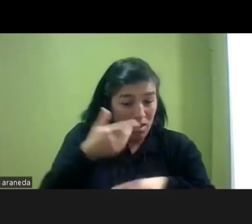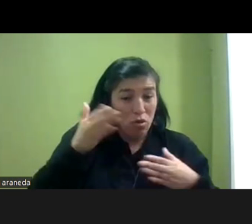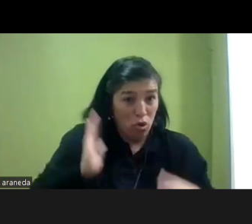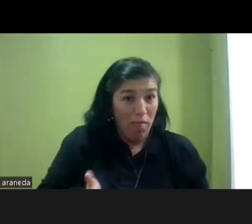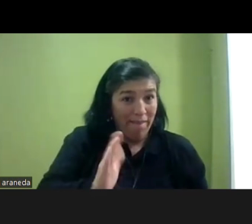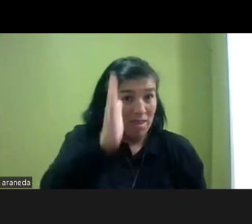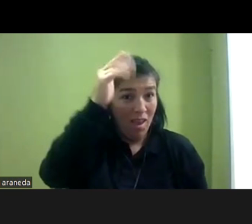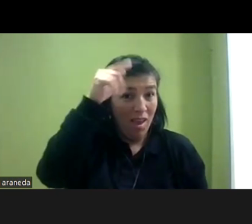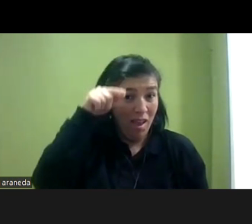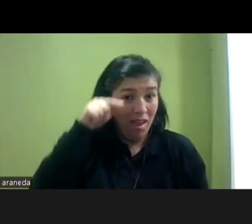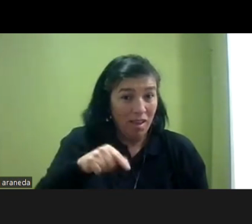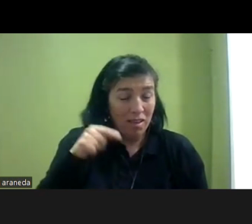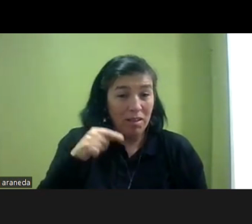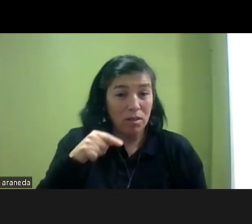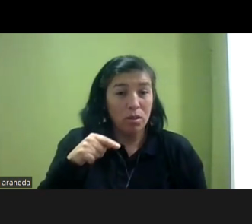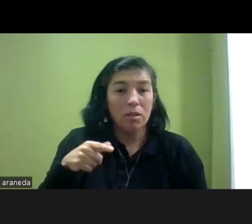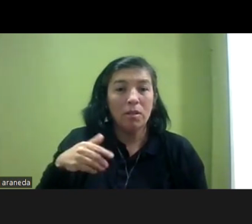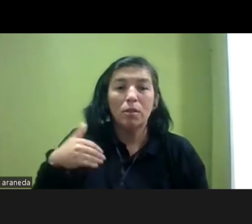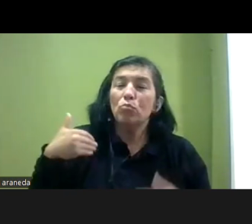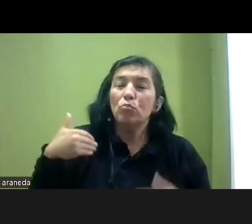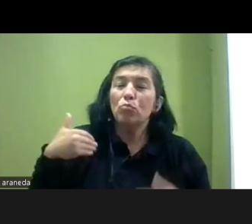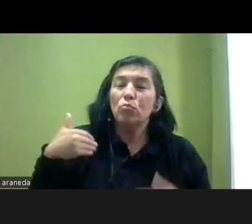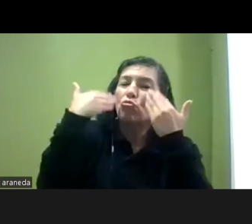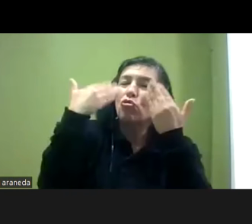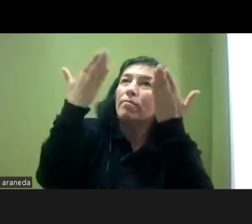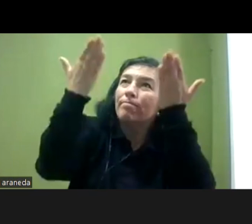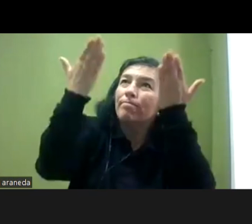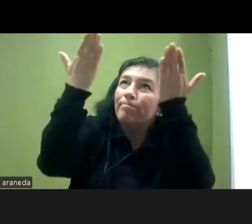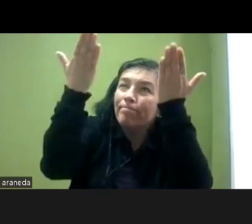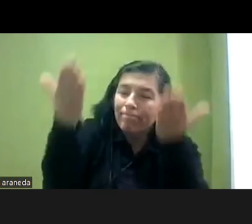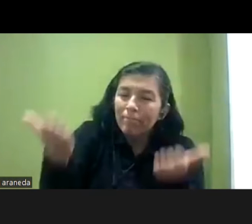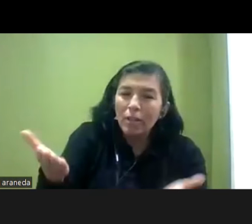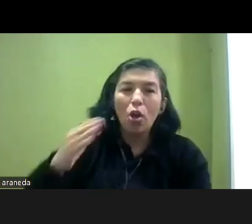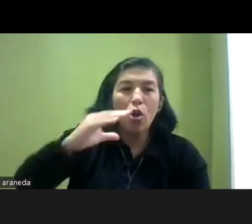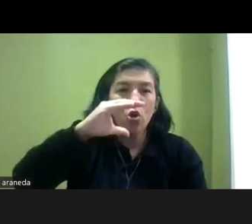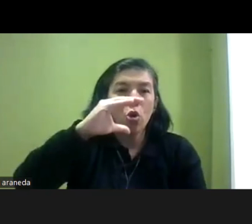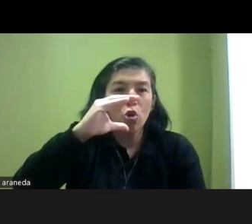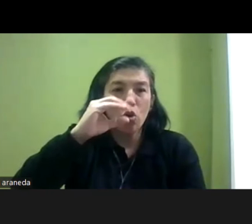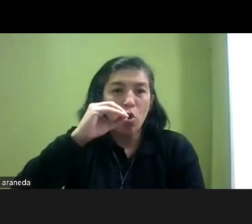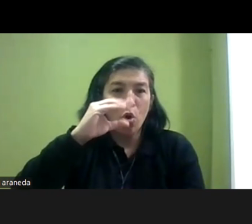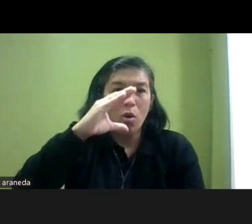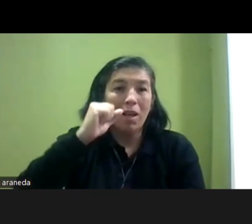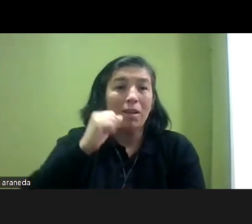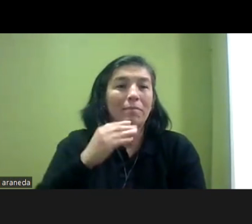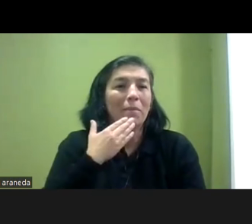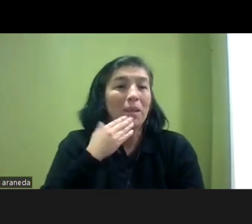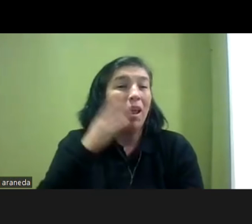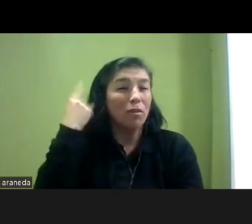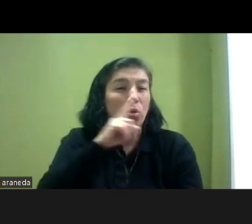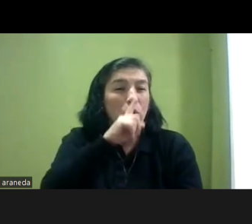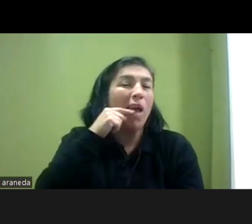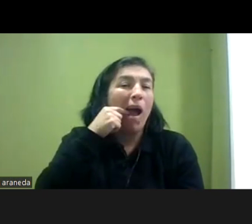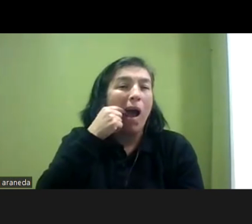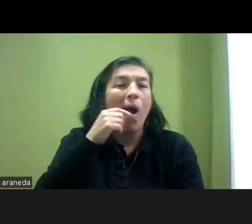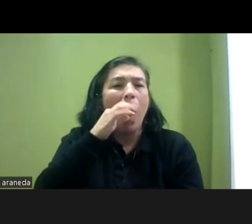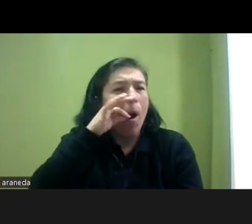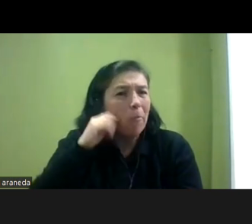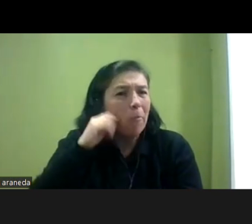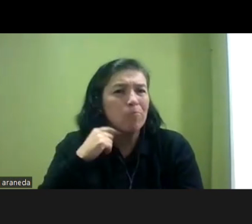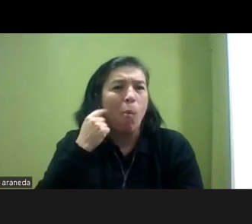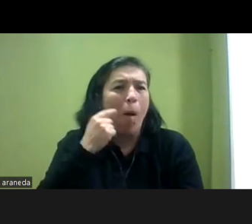hoy, la depositación de hojas de coca, el mascar hojas de coca, pero al